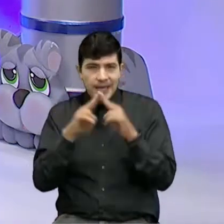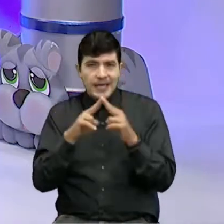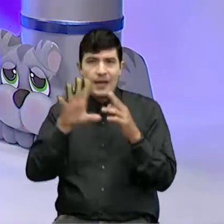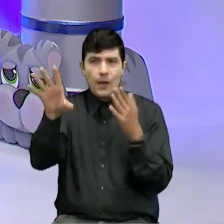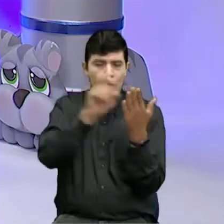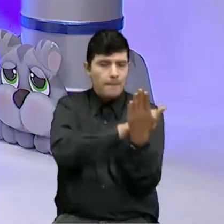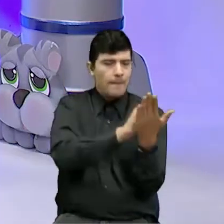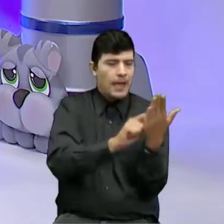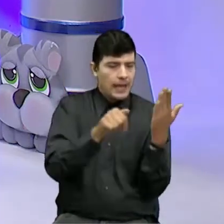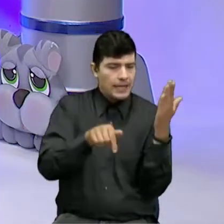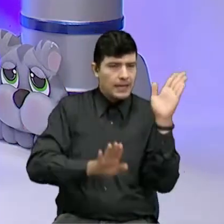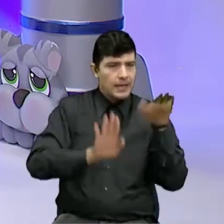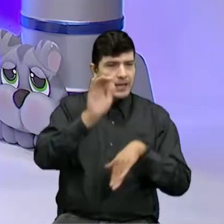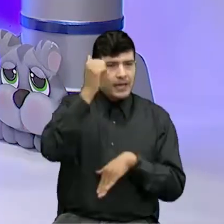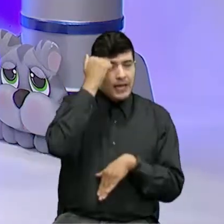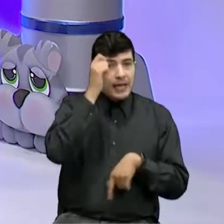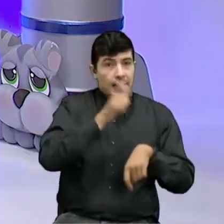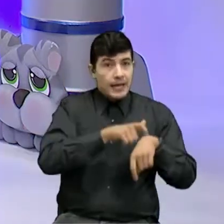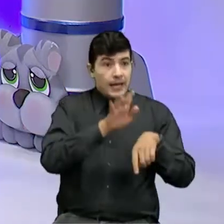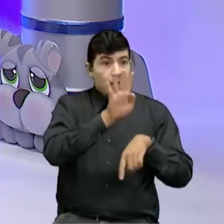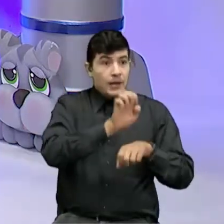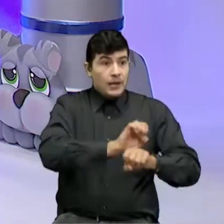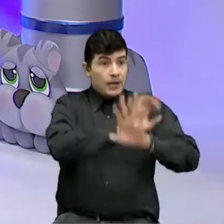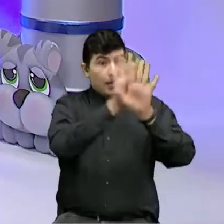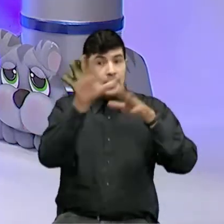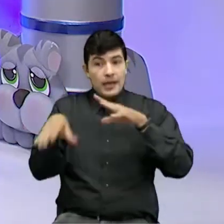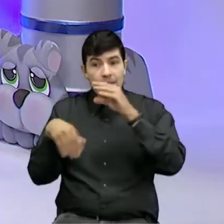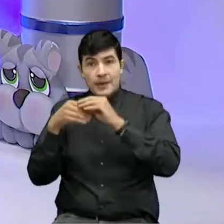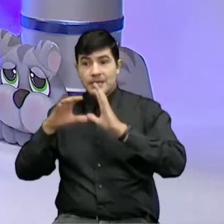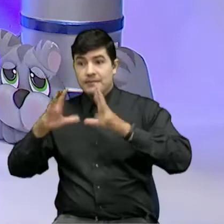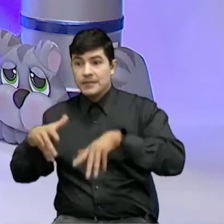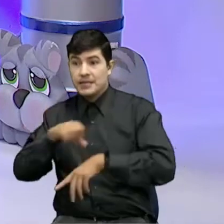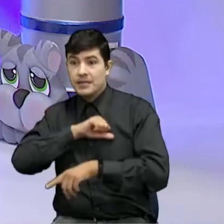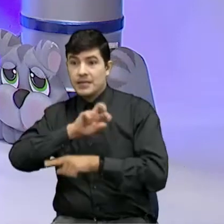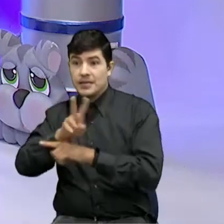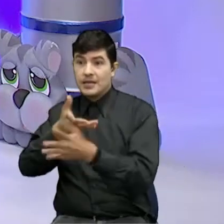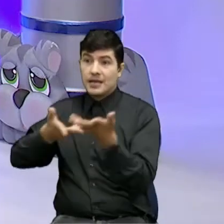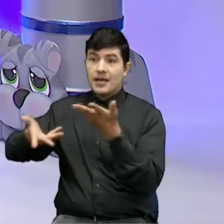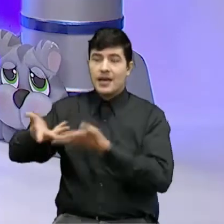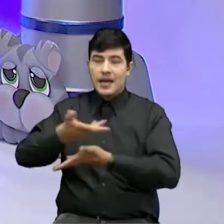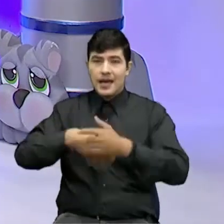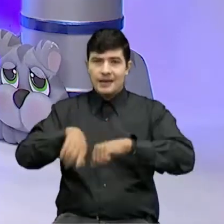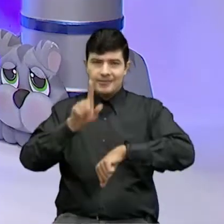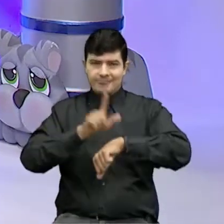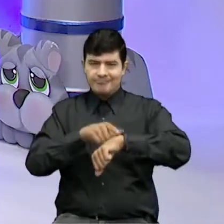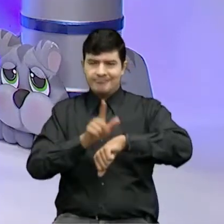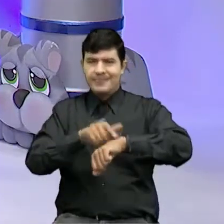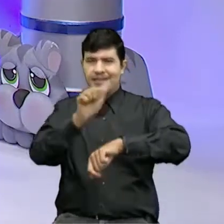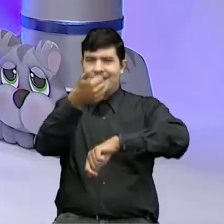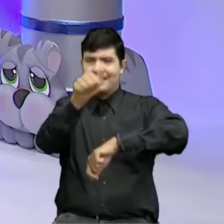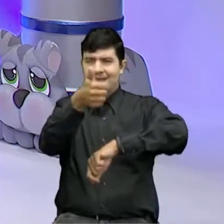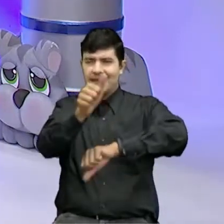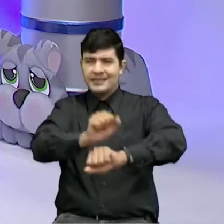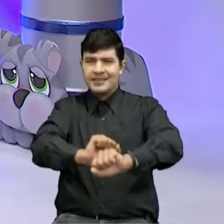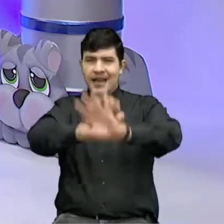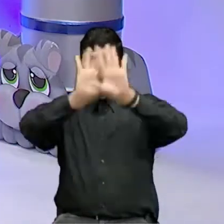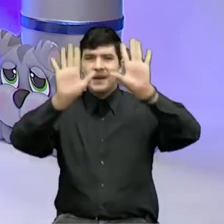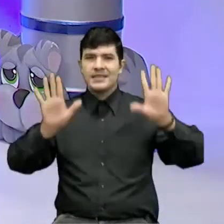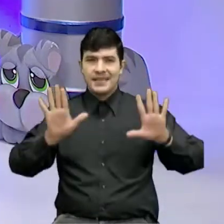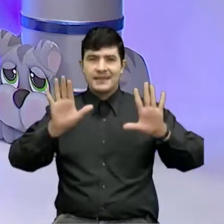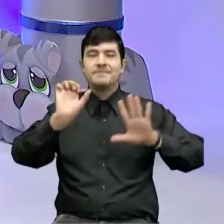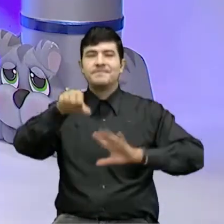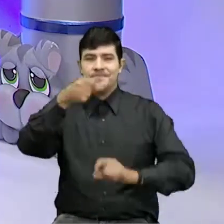apuntes de Presente Profe a partir de las 9 de la mañana y con mi clase, mi parche, a partir de las 10 de la